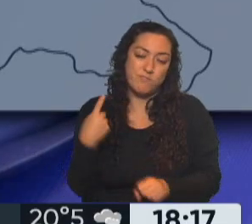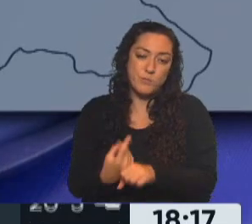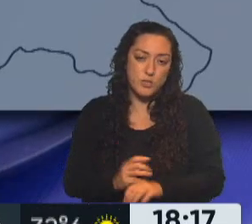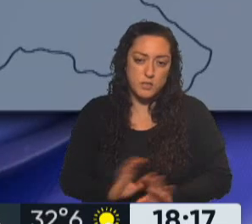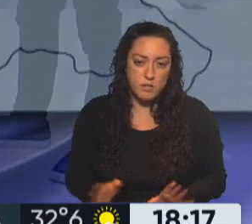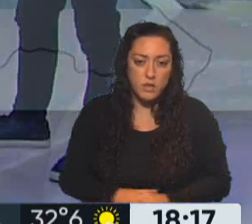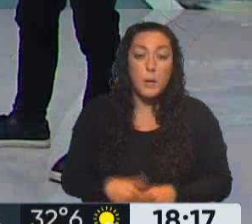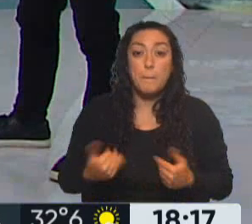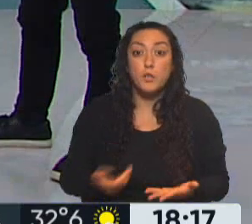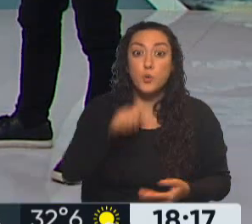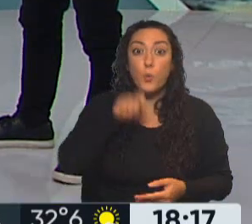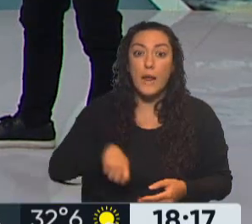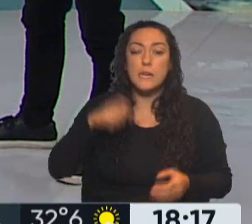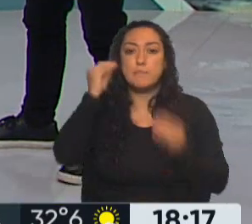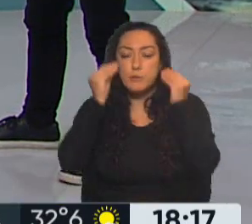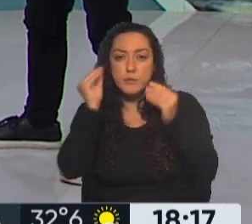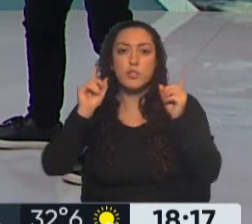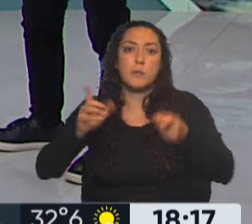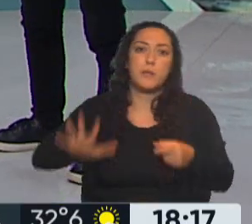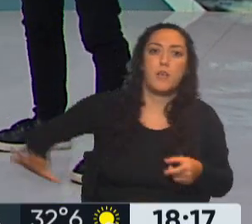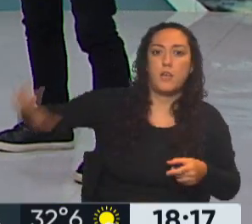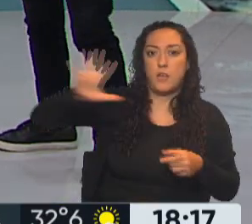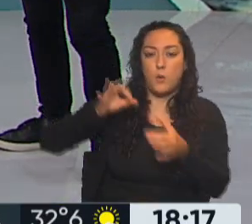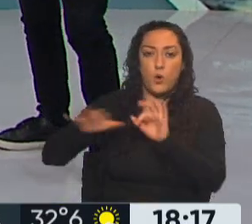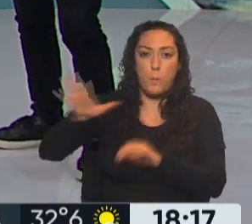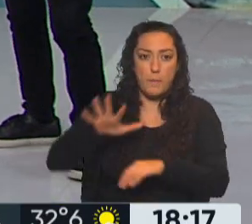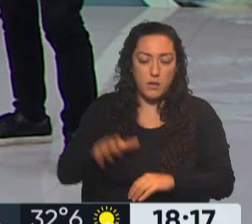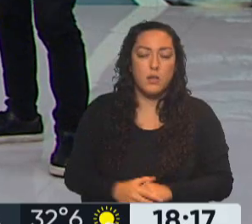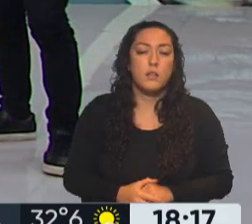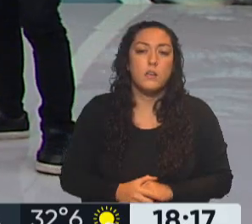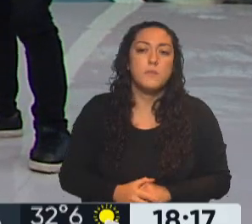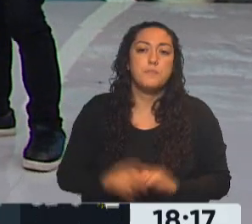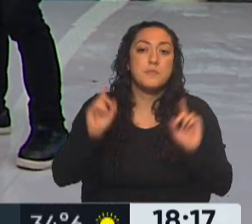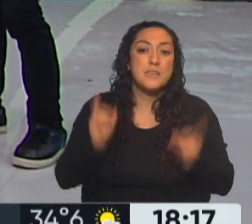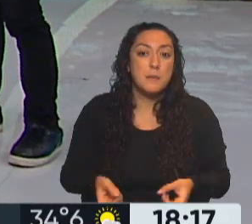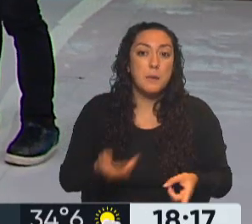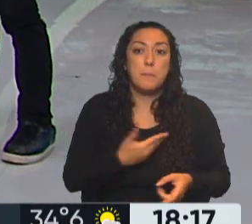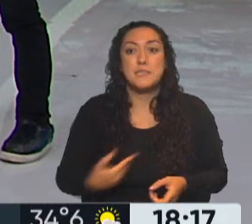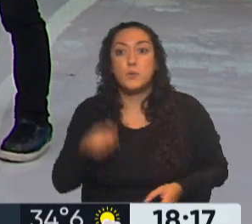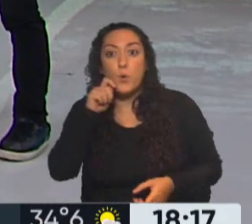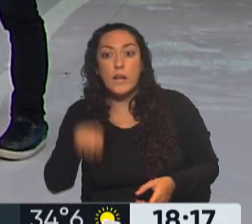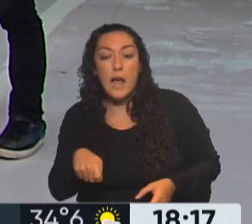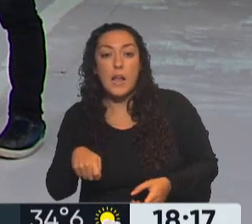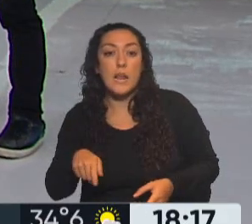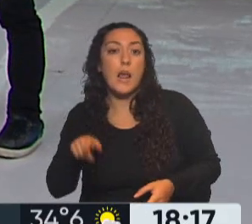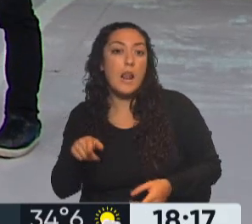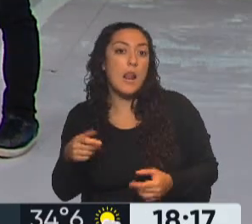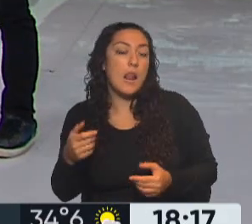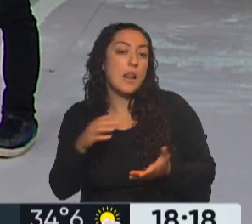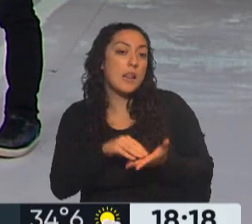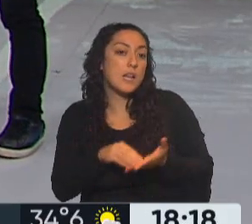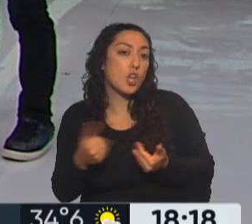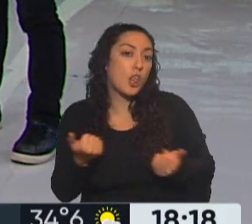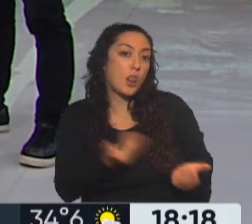eso la preocupación en Ucrania y en Europa Occidental. Sí, porque además, bueno, por el otro lado, un Zelensky que tampoco estaría dispuesto a ceder justamente